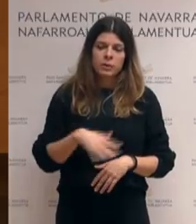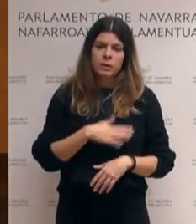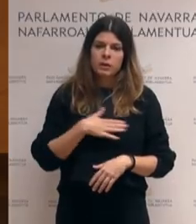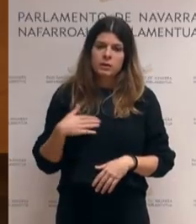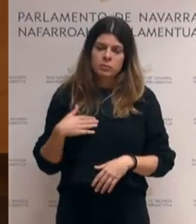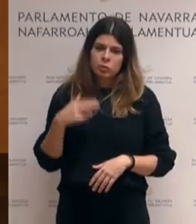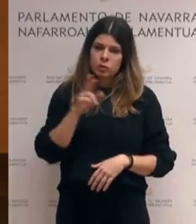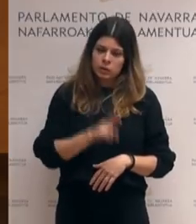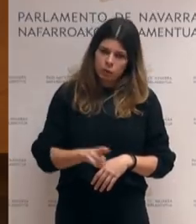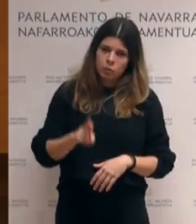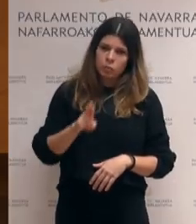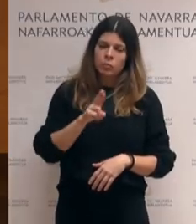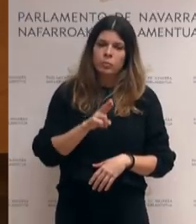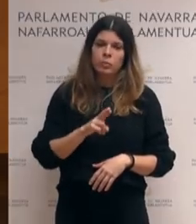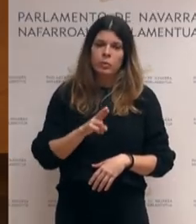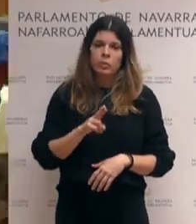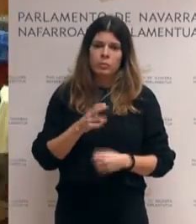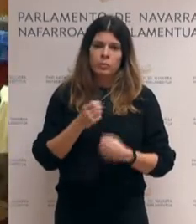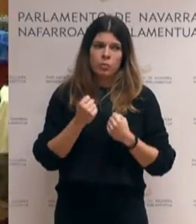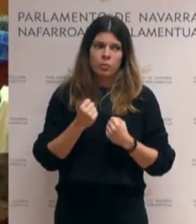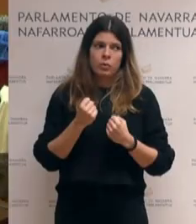dugu esri